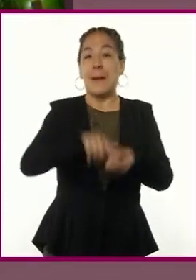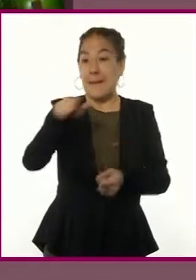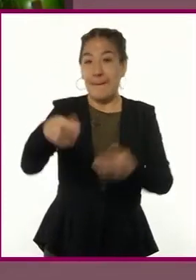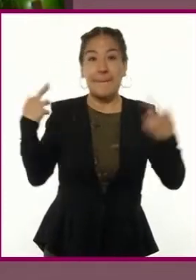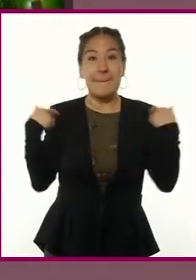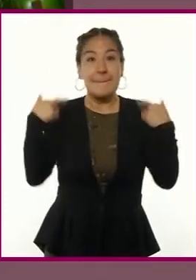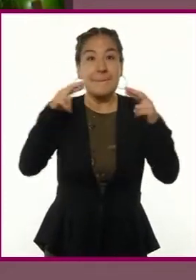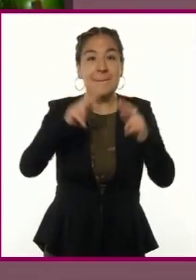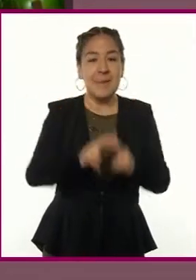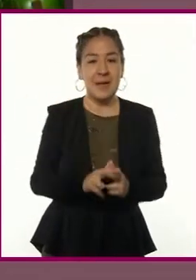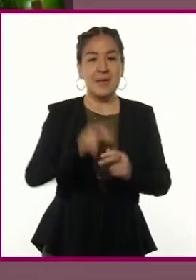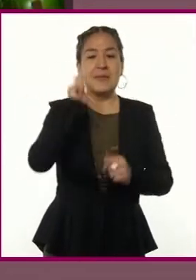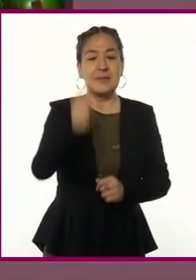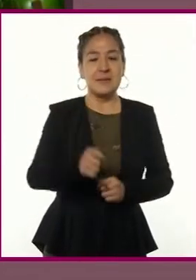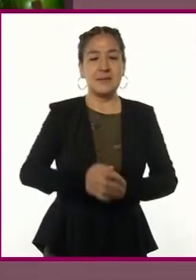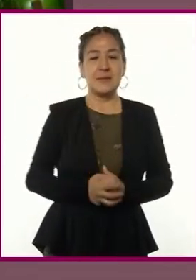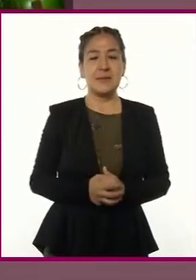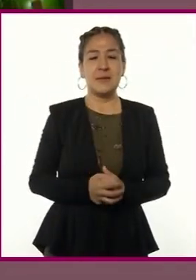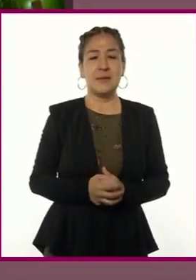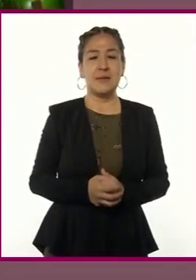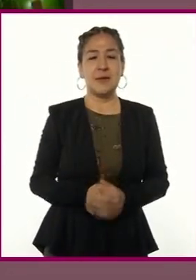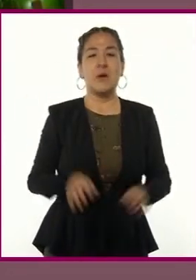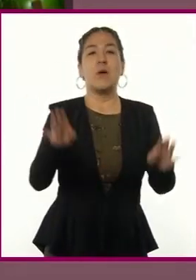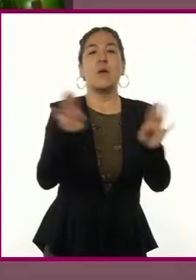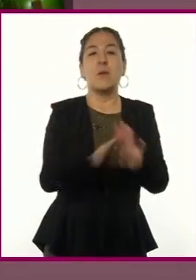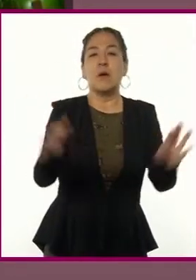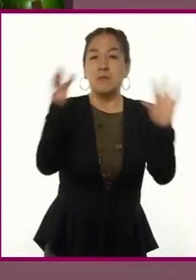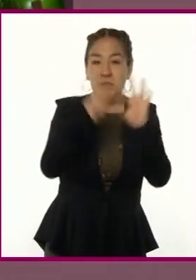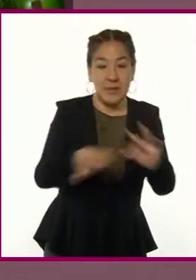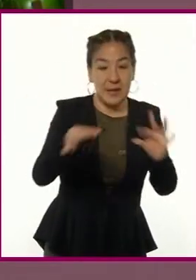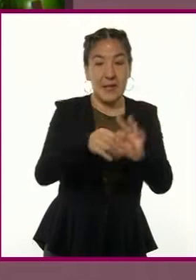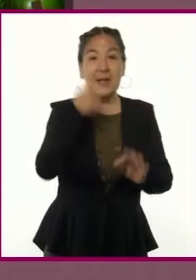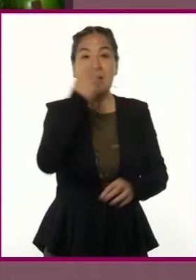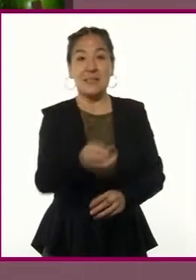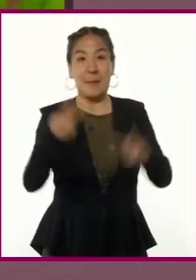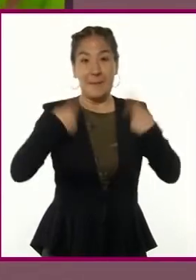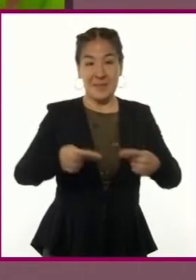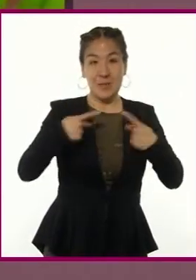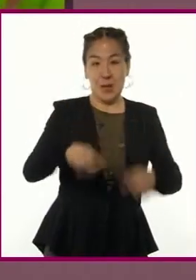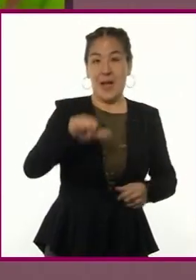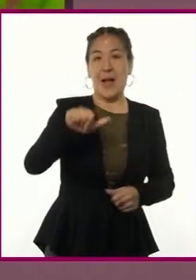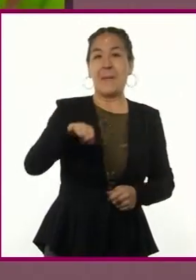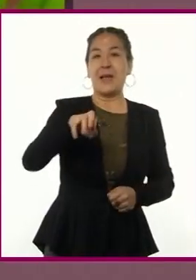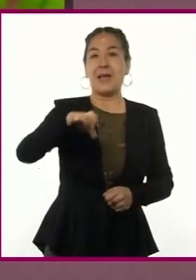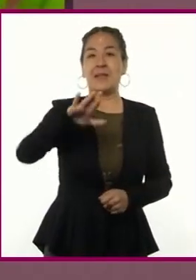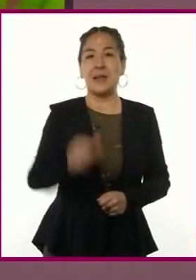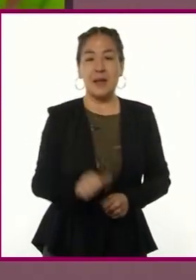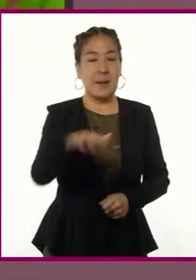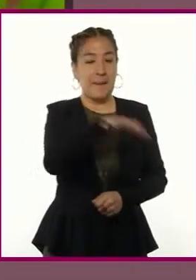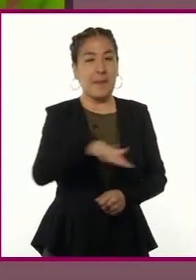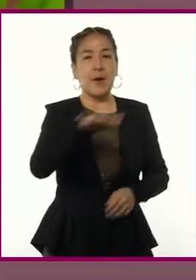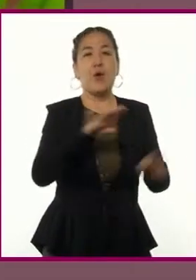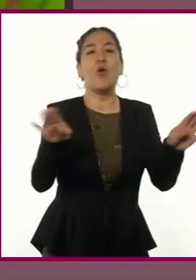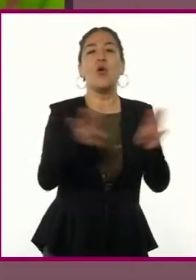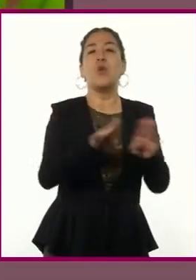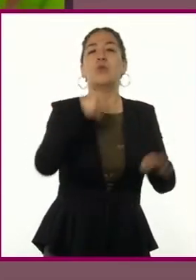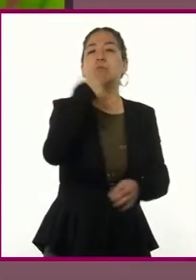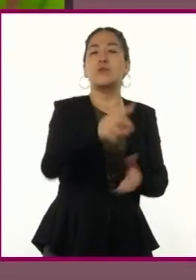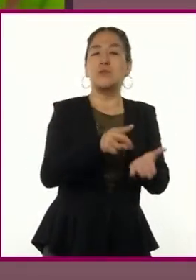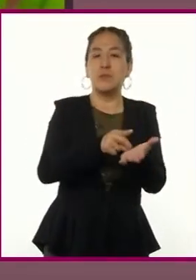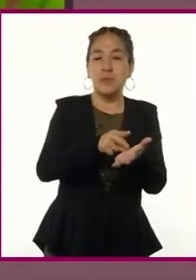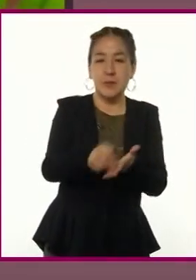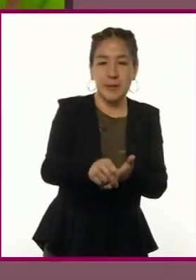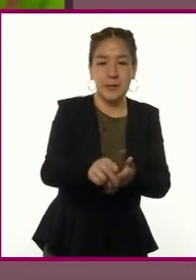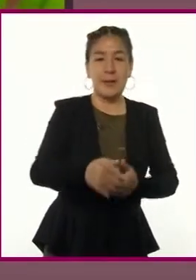abad de Mably. Él introduce al discurso de los americanos el derecho de